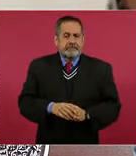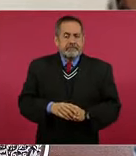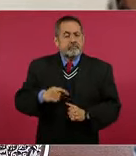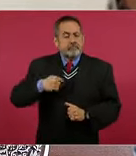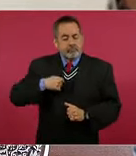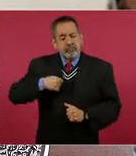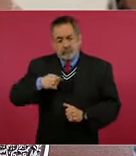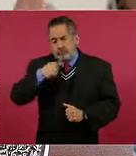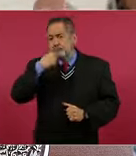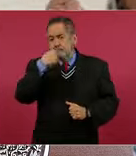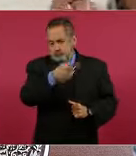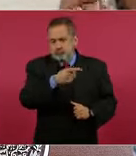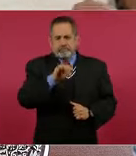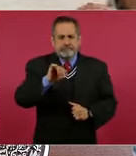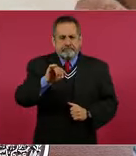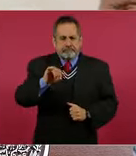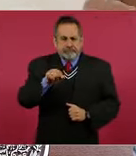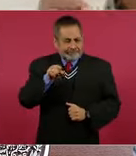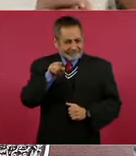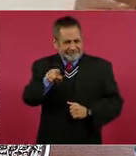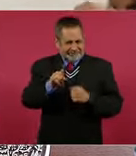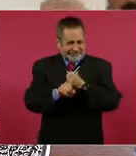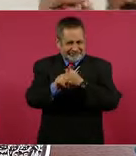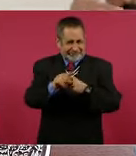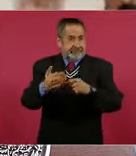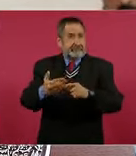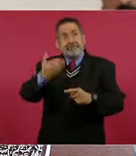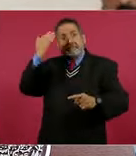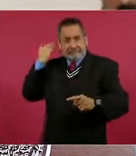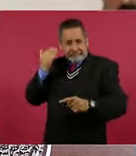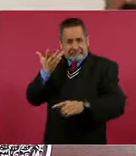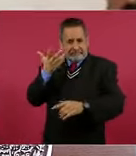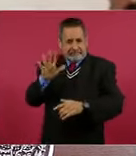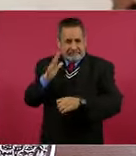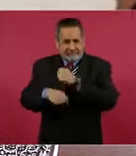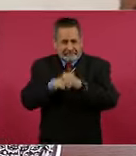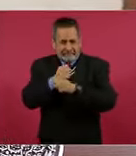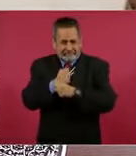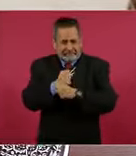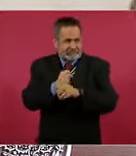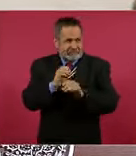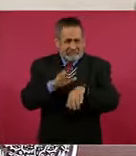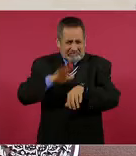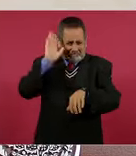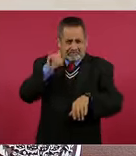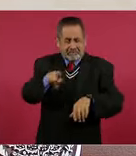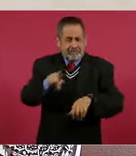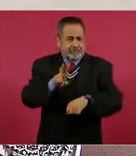sostuve ese conflicto de hace 10 años o más,